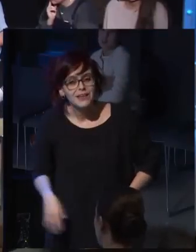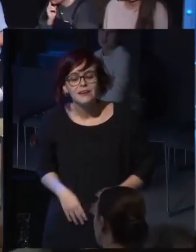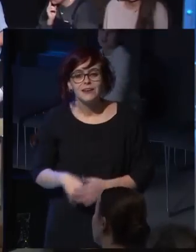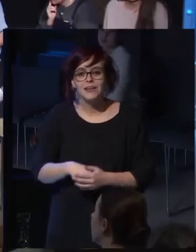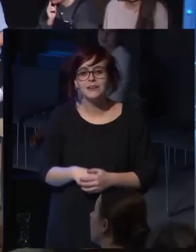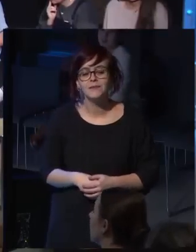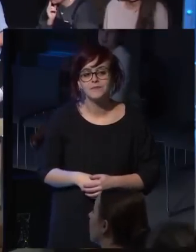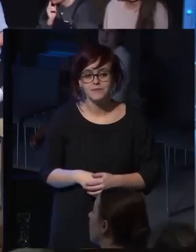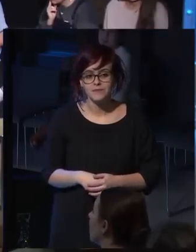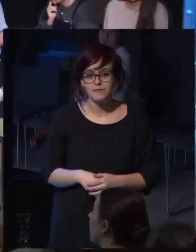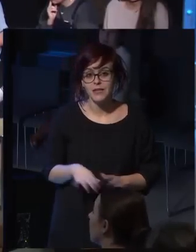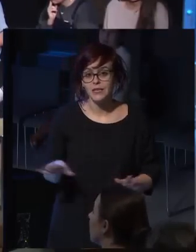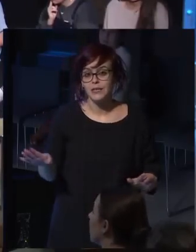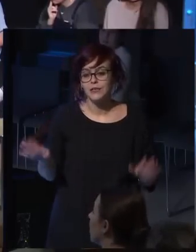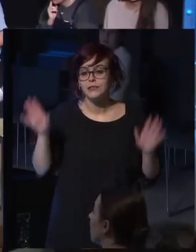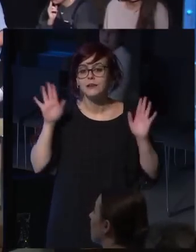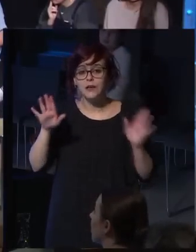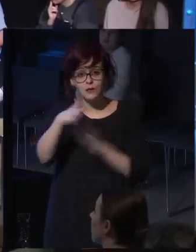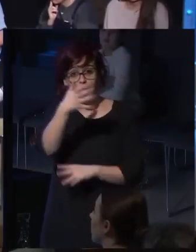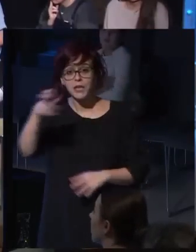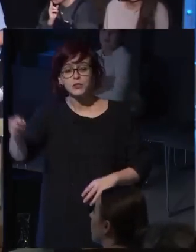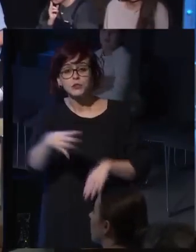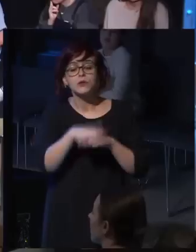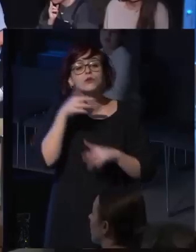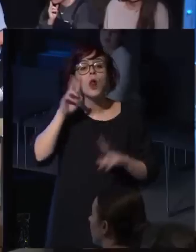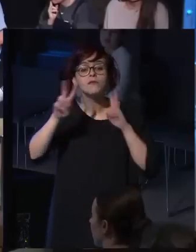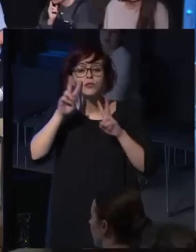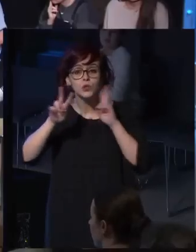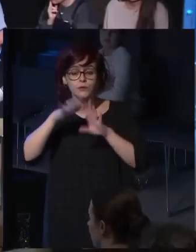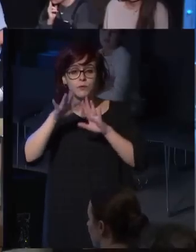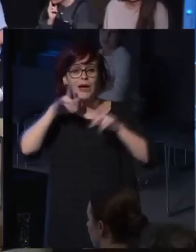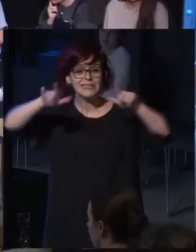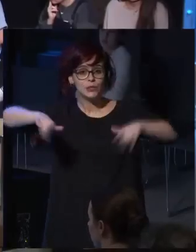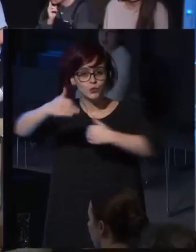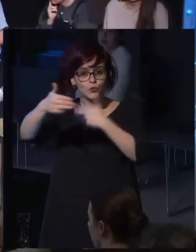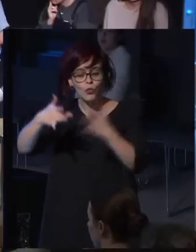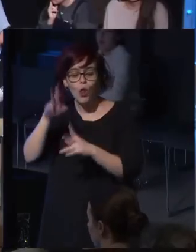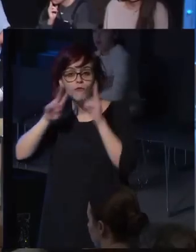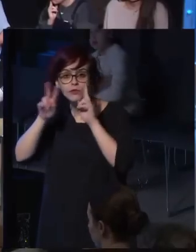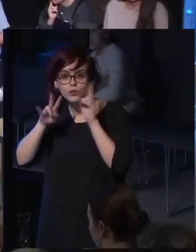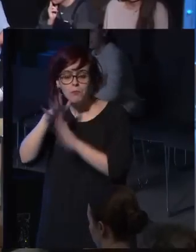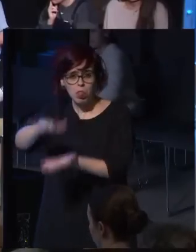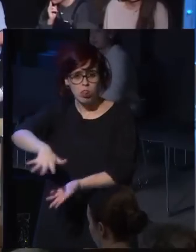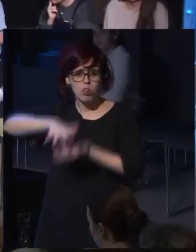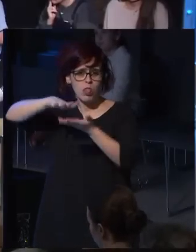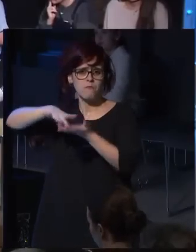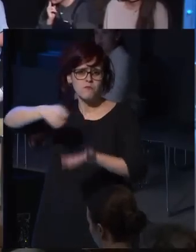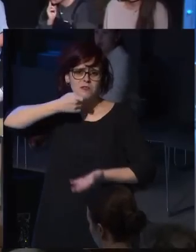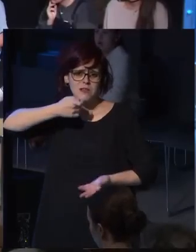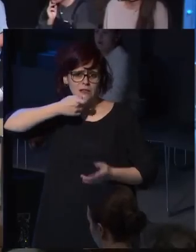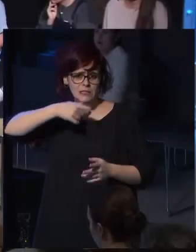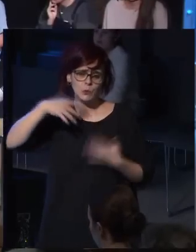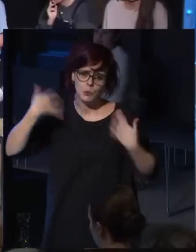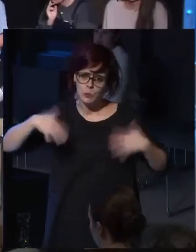Si te cobraron 500, te querían engañar, me cuesta 500. No, yo no lo tengo. Vale. Yo lo he leído en algún estudio que he ido, he leído allí, porque es un tochaco así en inglés...